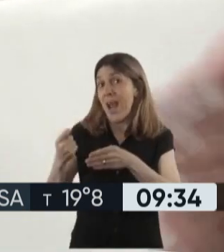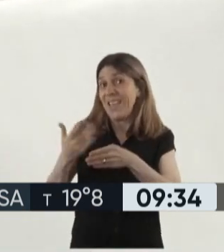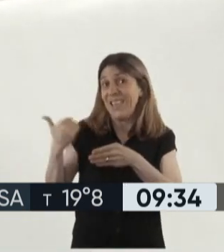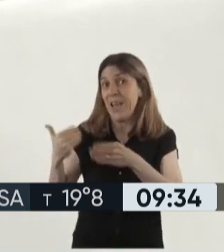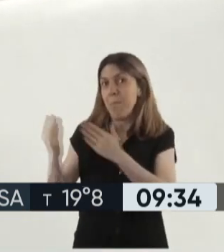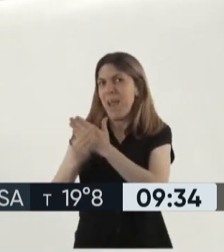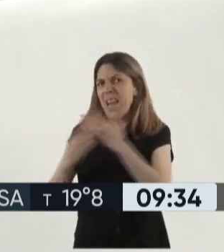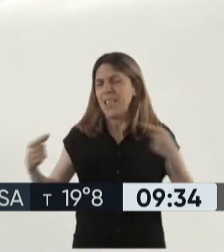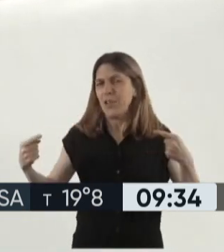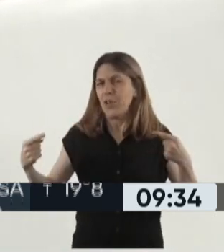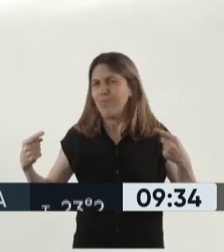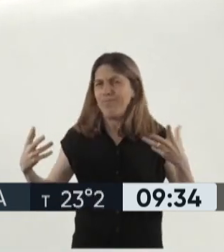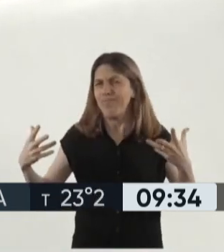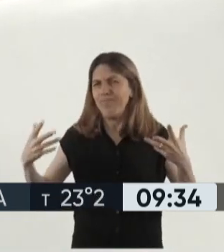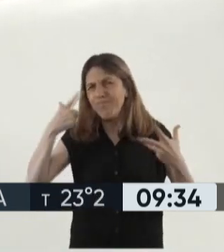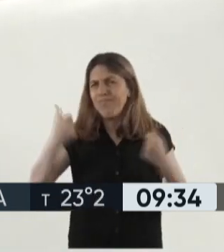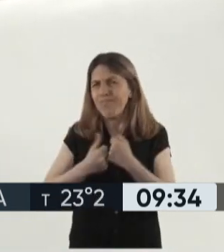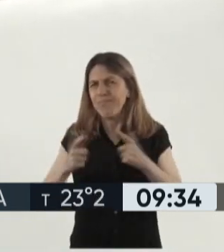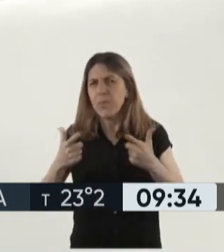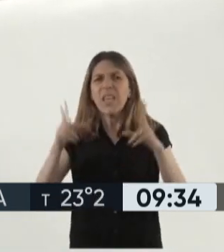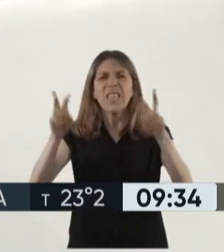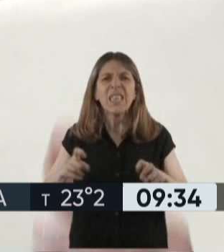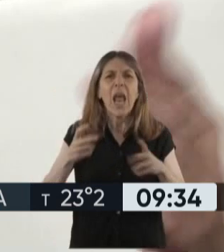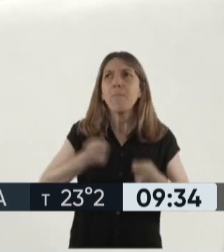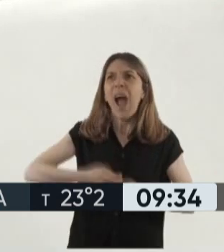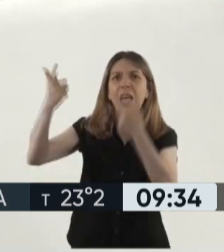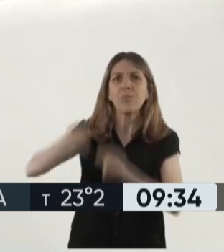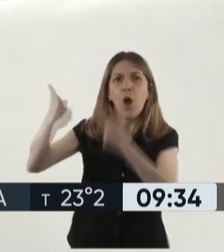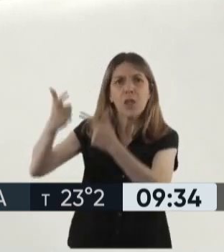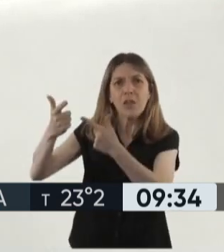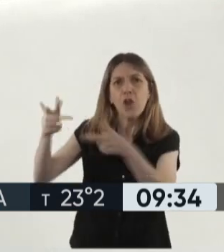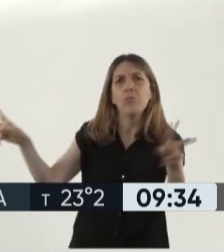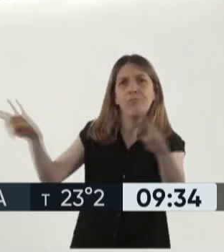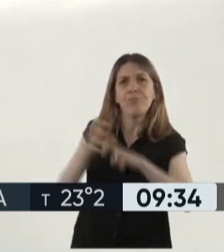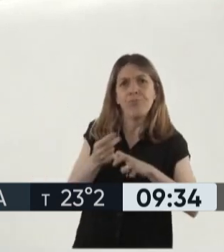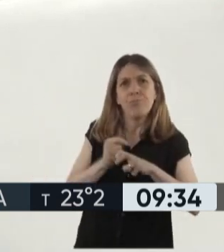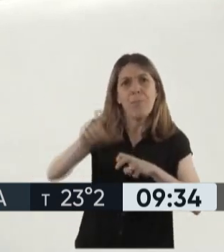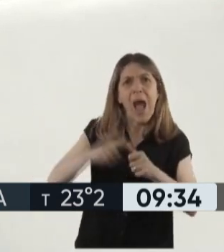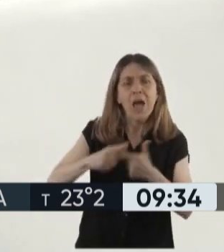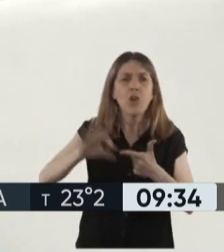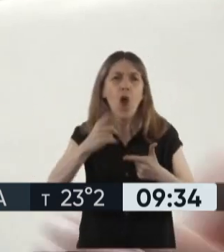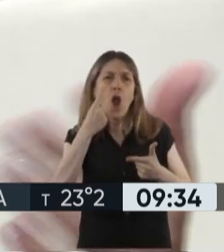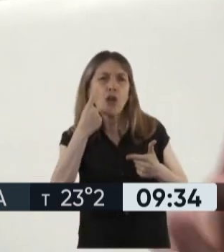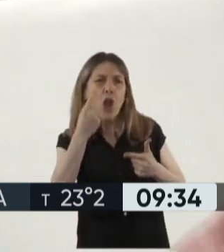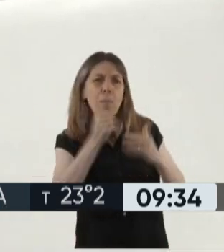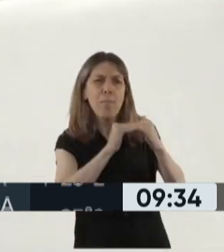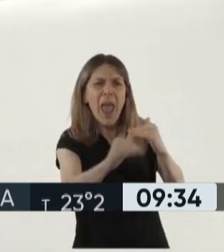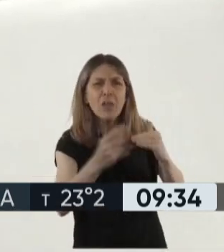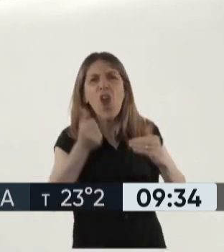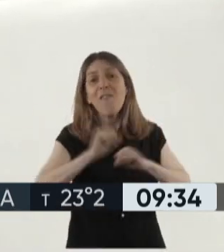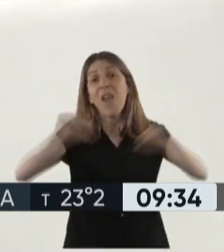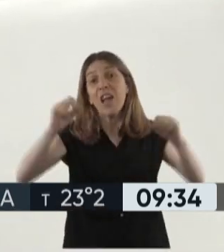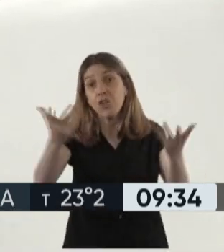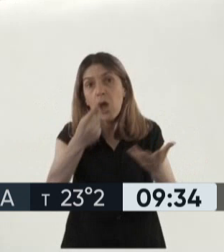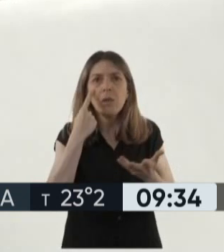ministros por la posibilidad de aumentar las retenciones a las exportaciones, por el control de los precios, la inflación? Bueno, si